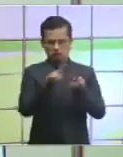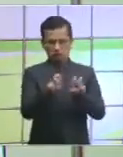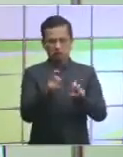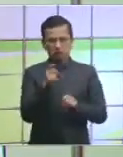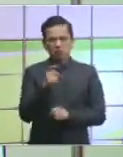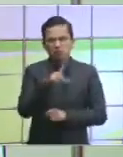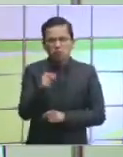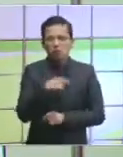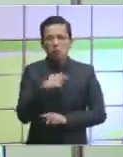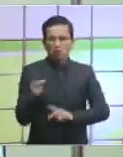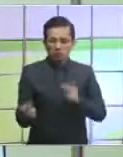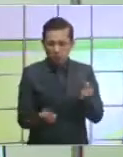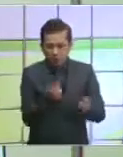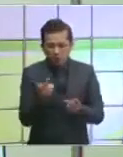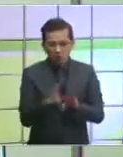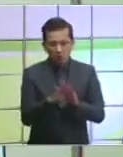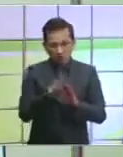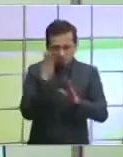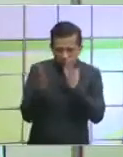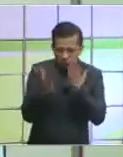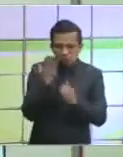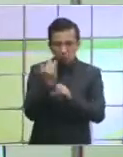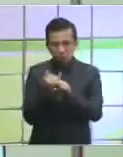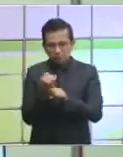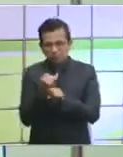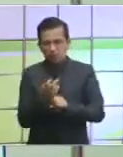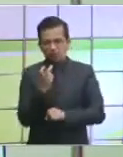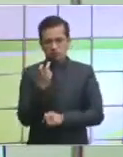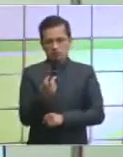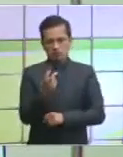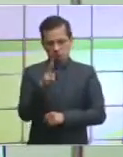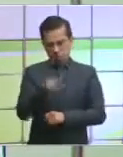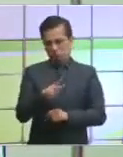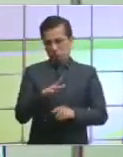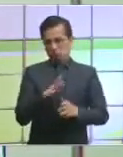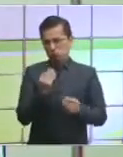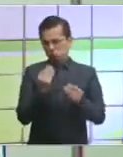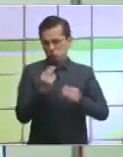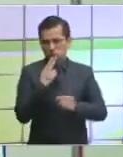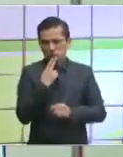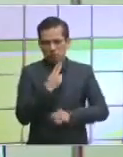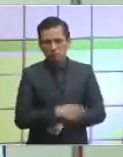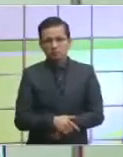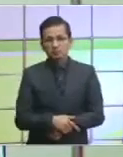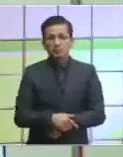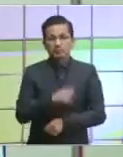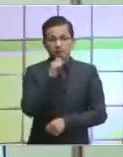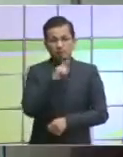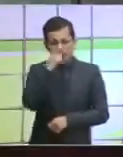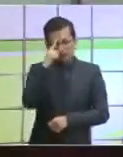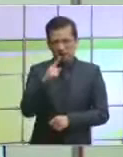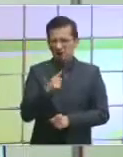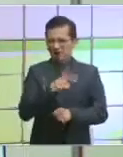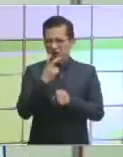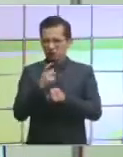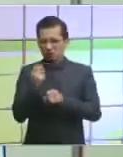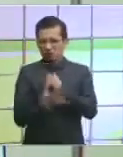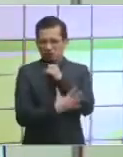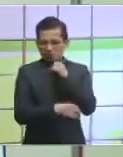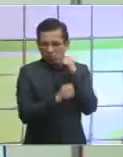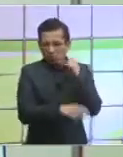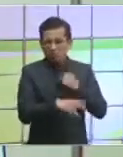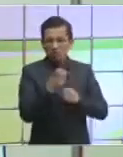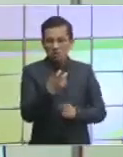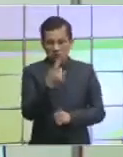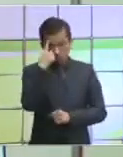preguntarles de estudiar etcétera y esto fue yo creo que de una enorme utilidad y luego el segundo caso fue el de la interrupción del embarazo se recibieron